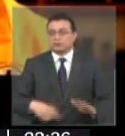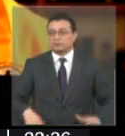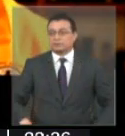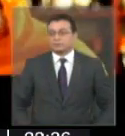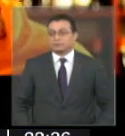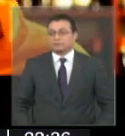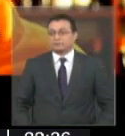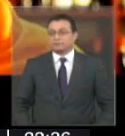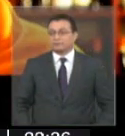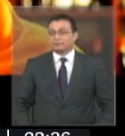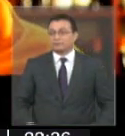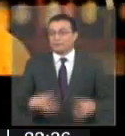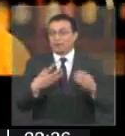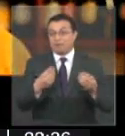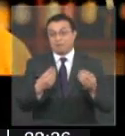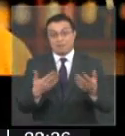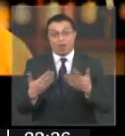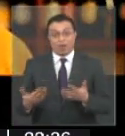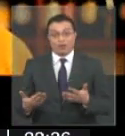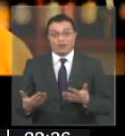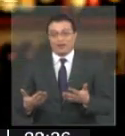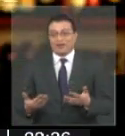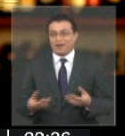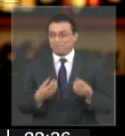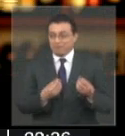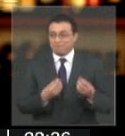Benvenuti a tutti. Benvenuti. Benvenuti.